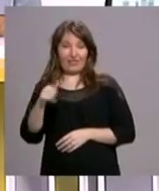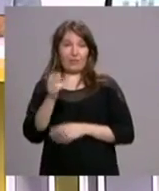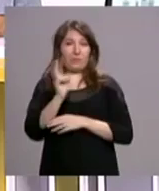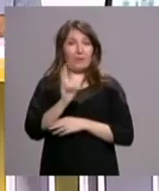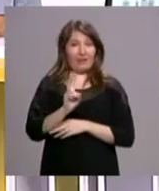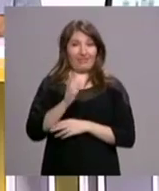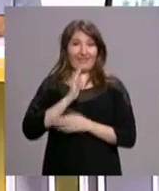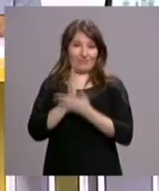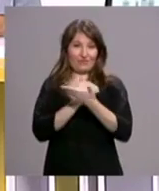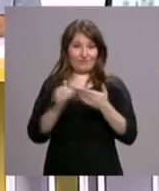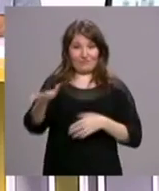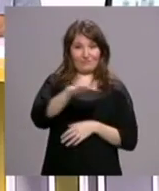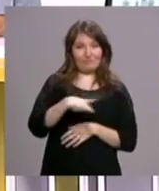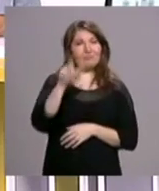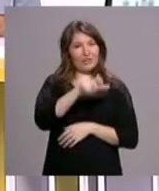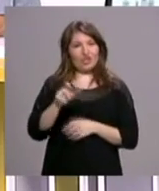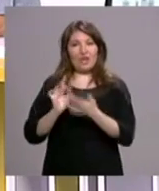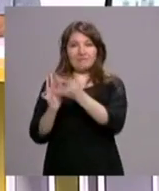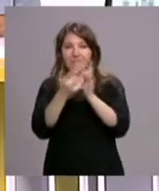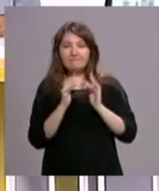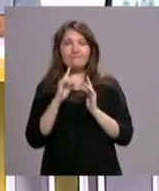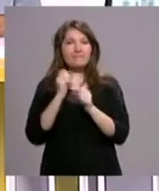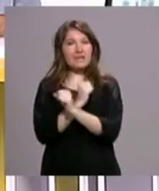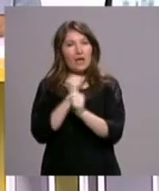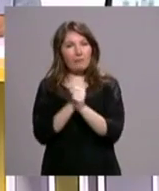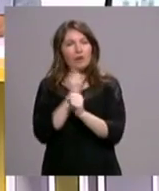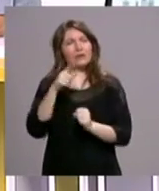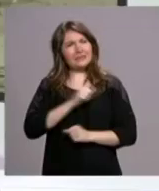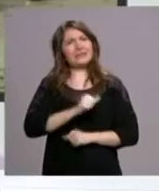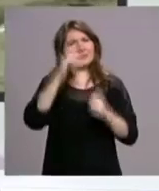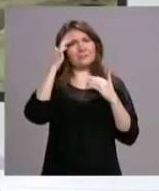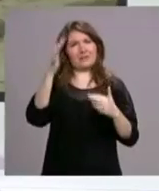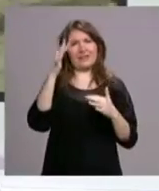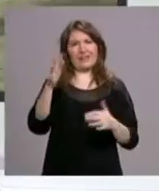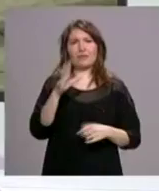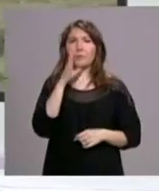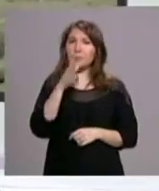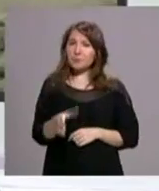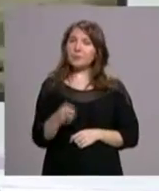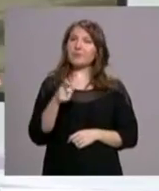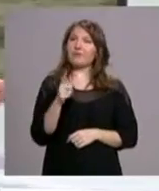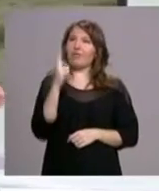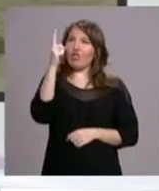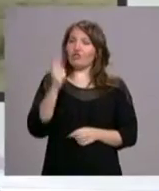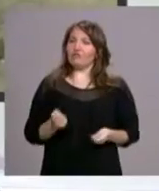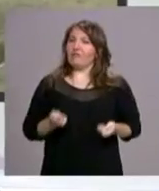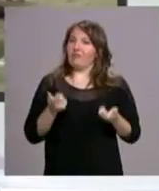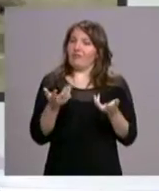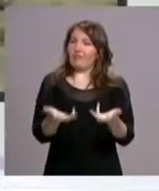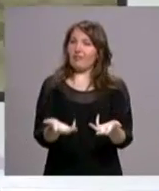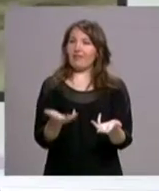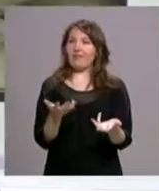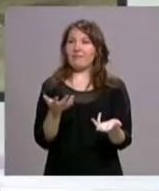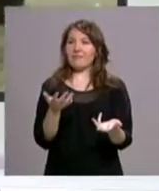otros ámbitos, y como una esperanza, sin duda, es un motivo de esperanza el que Dios se sirva de